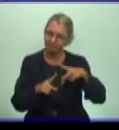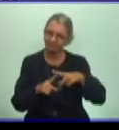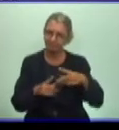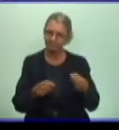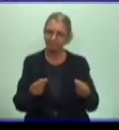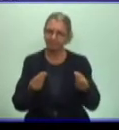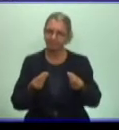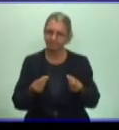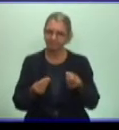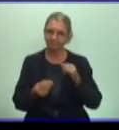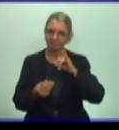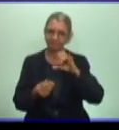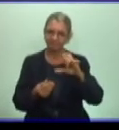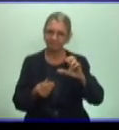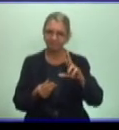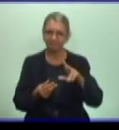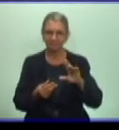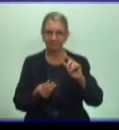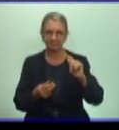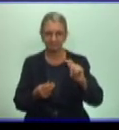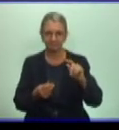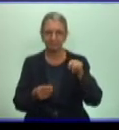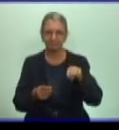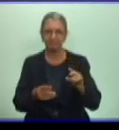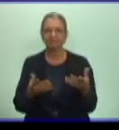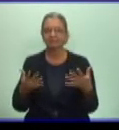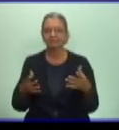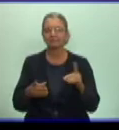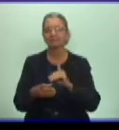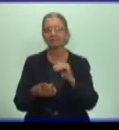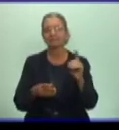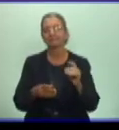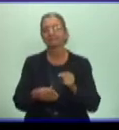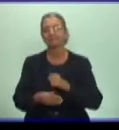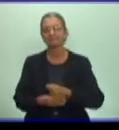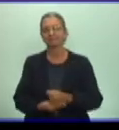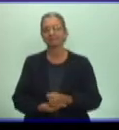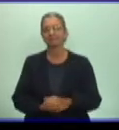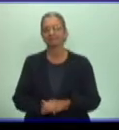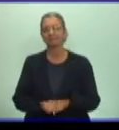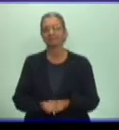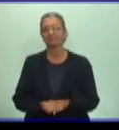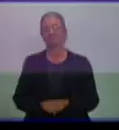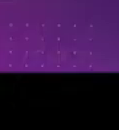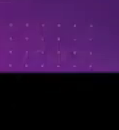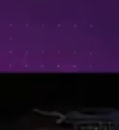designado el ICRT y ha puesto en nuestras manos la dirección del país.